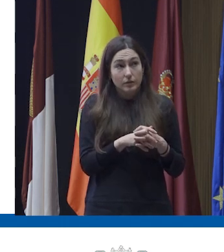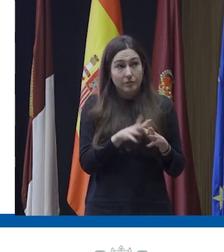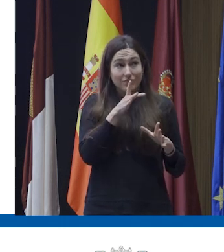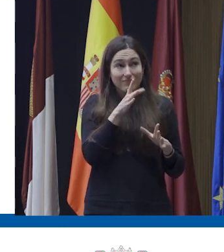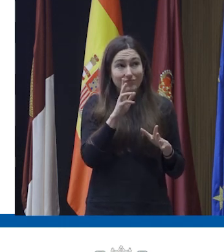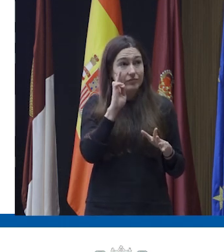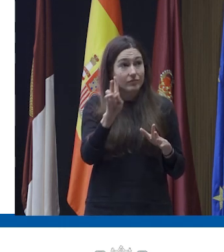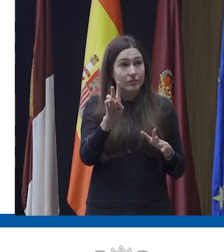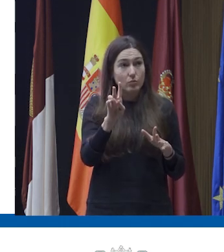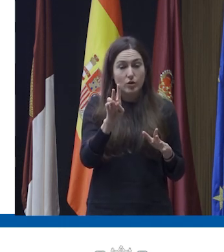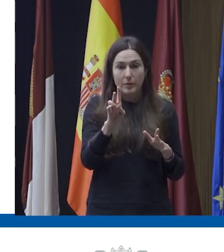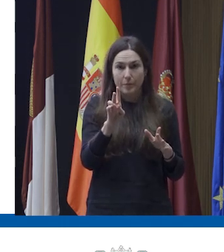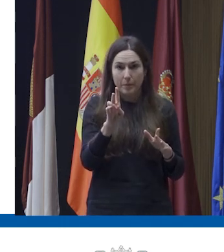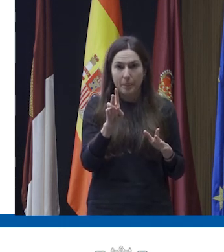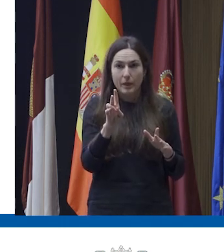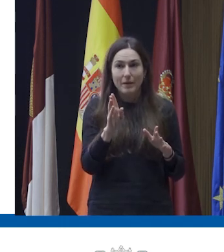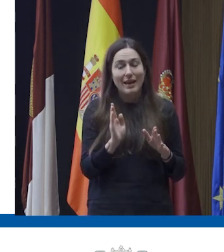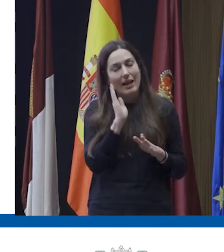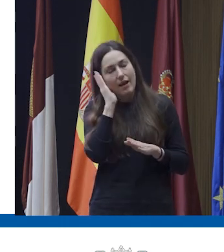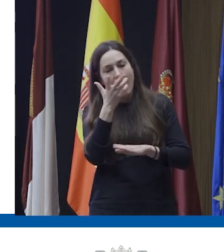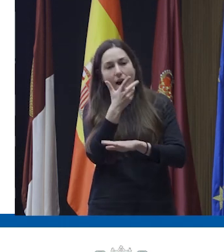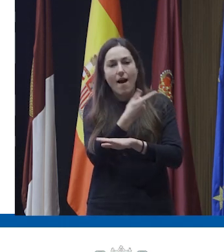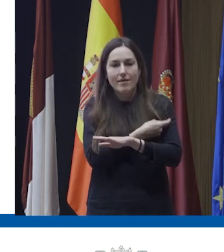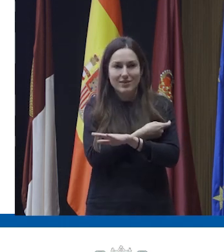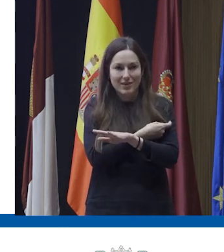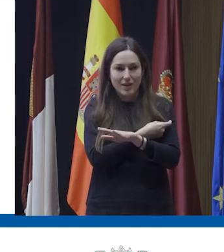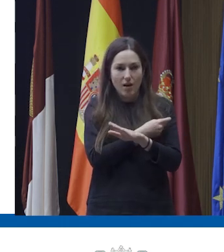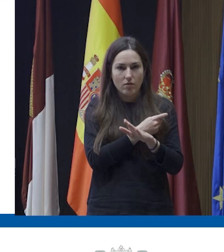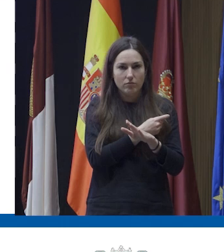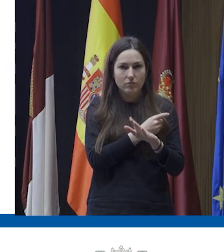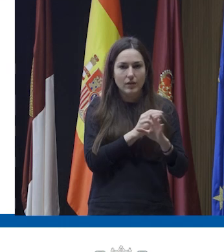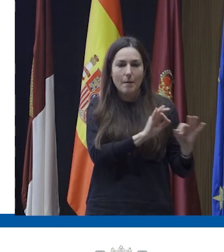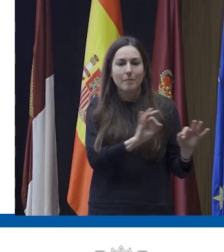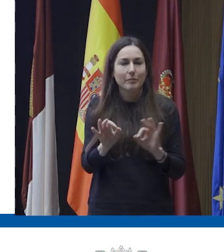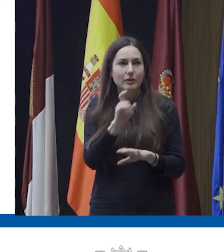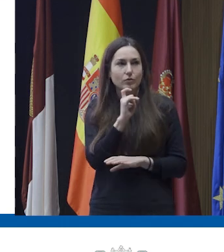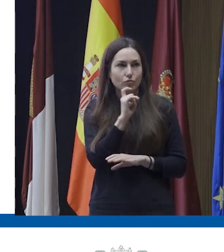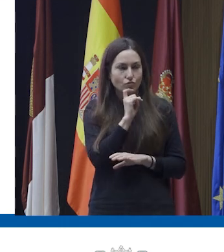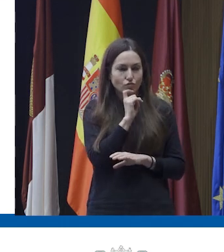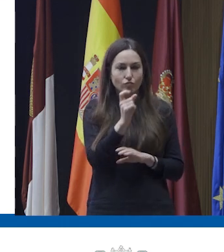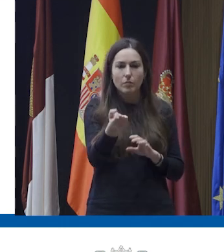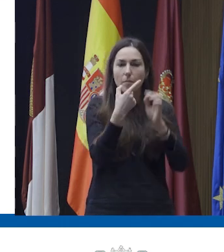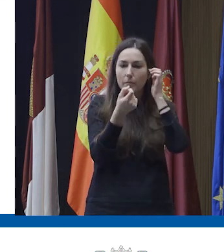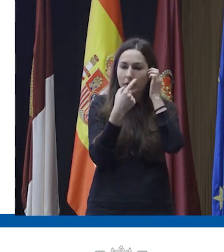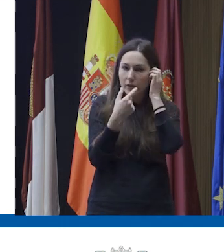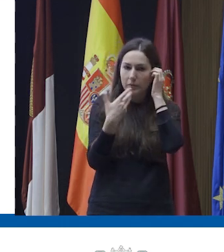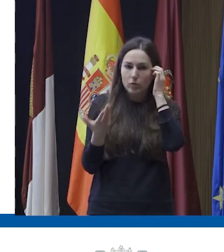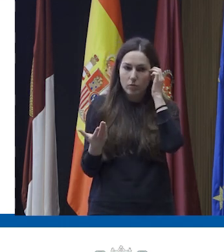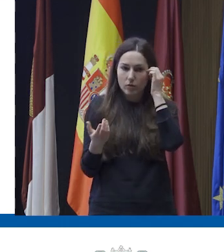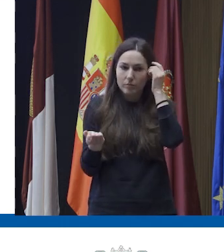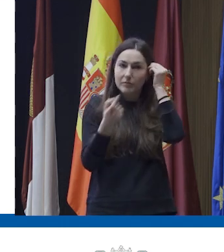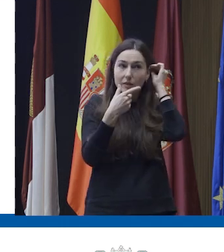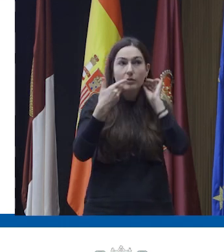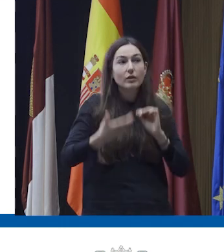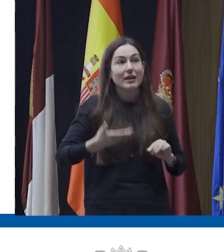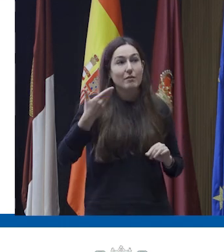vamos un poquito con la planificación de la anestesia, que es una cosa bastante interesante. ¿Qué medicamentos pueden ser los más